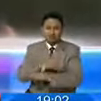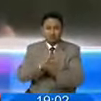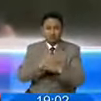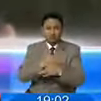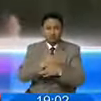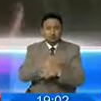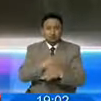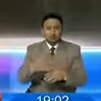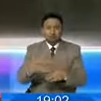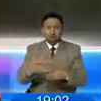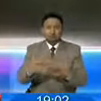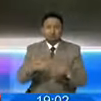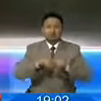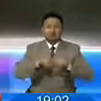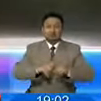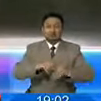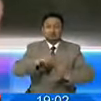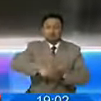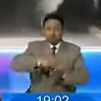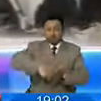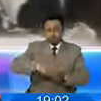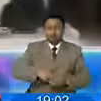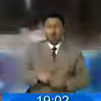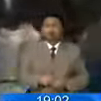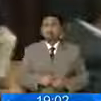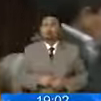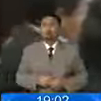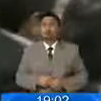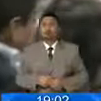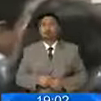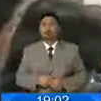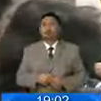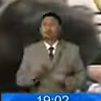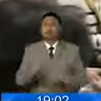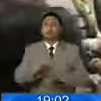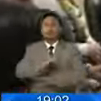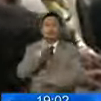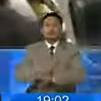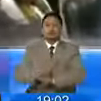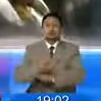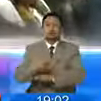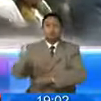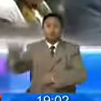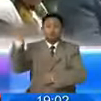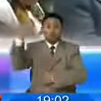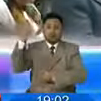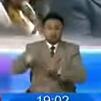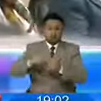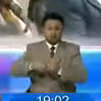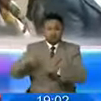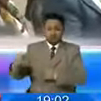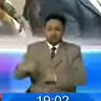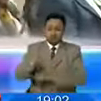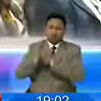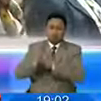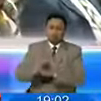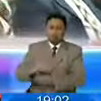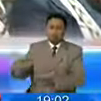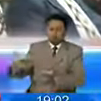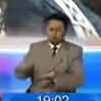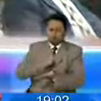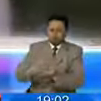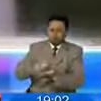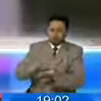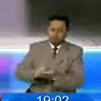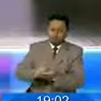operaban en diversos contratos. Anunció además que se ha ordenado tomar la declaración del alcalde de Quito y varios funcionarios